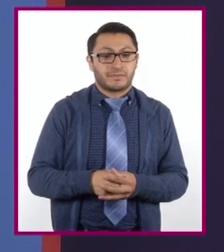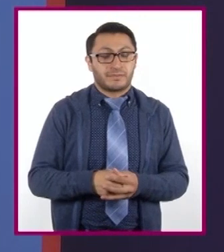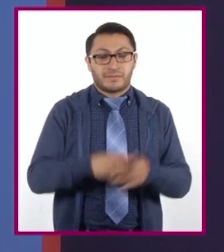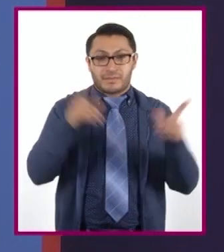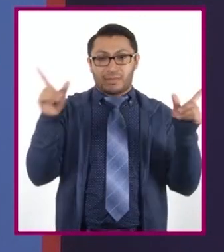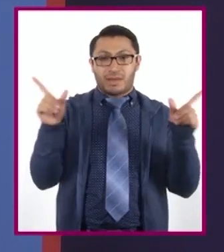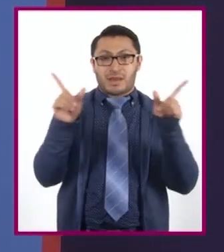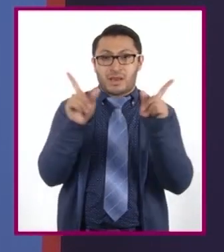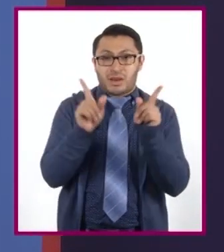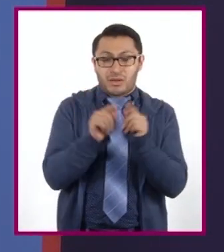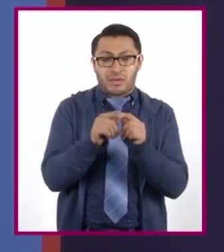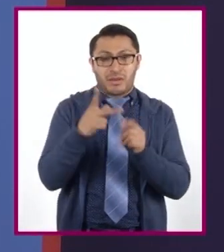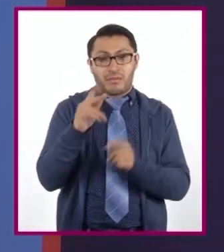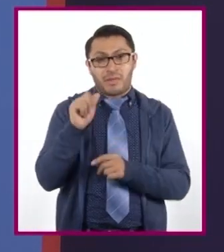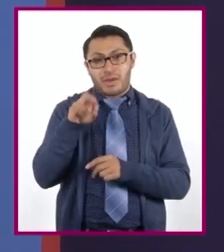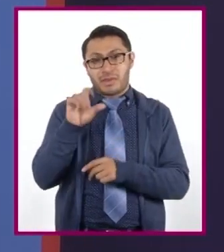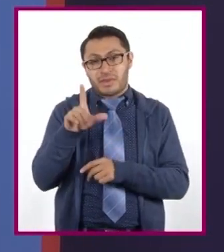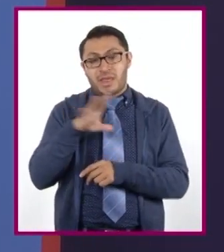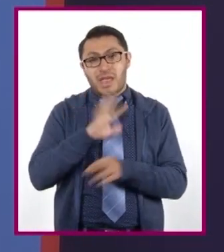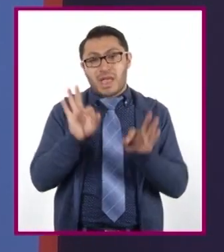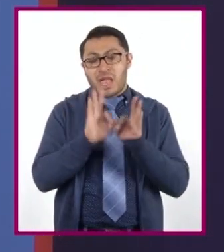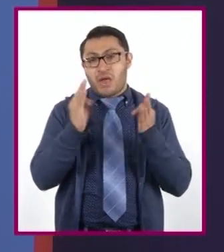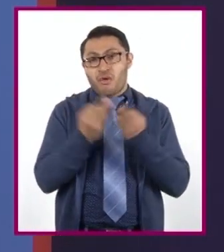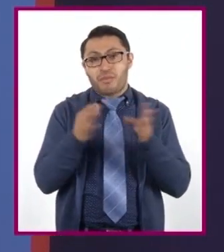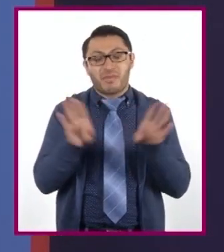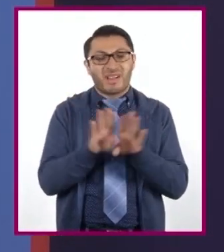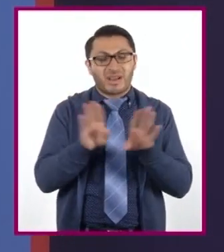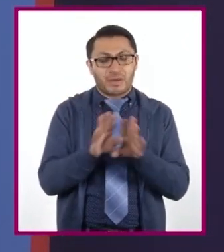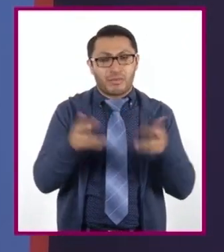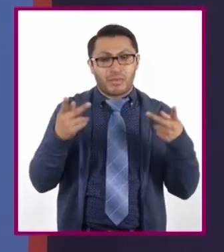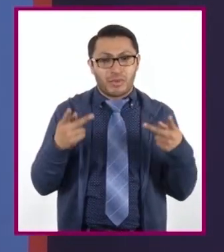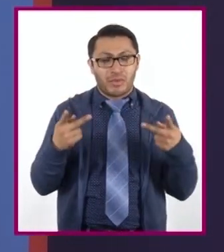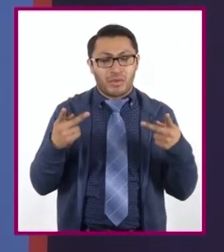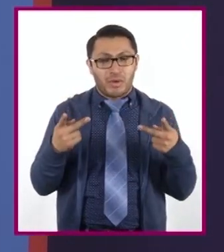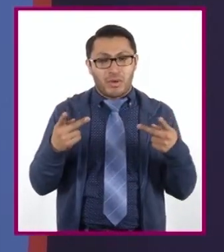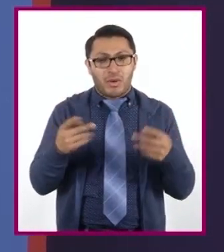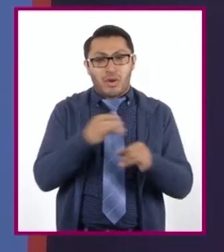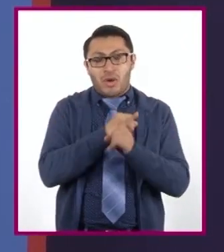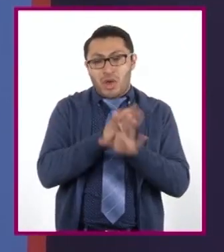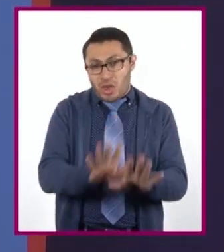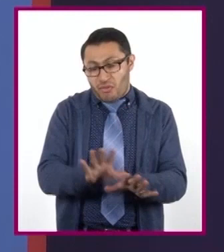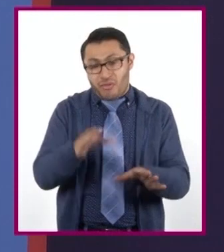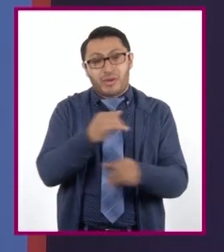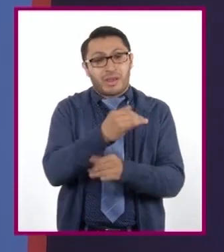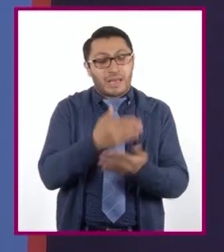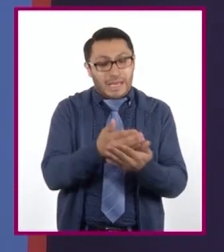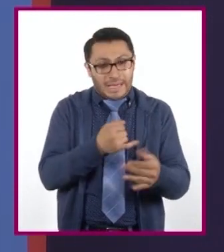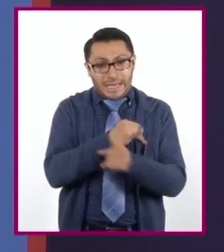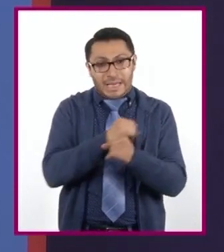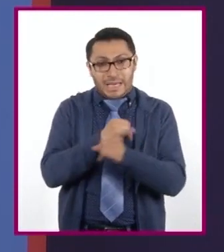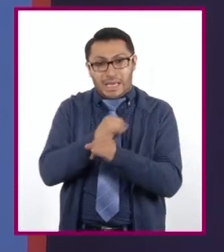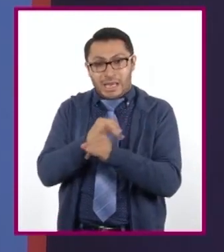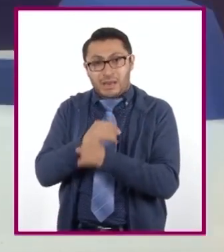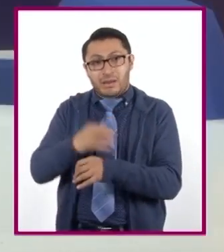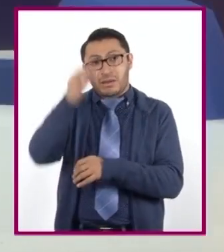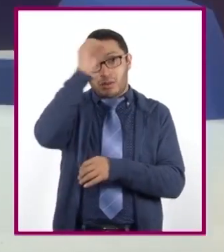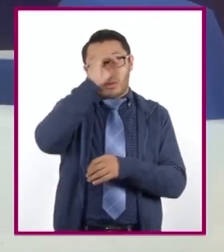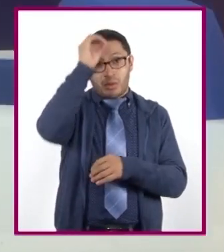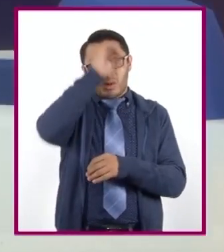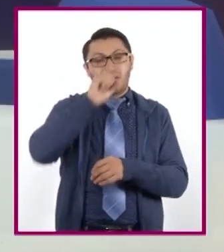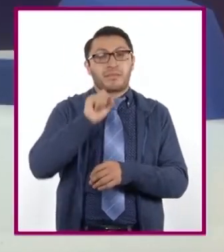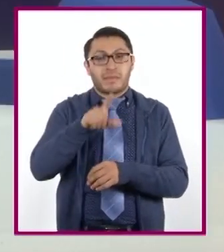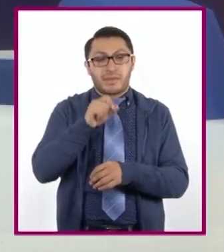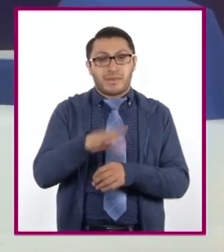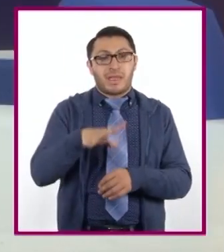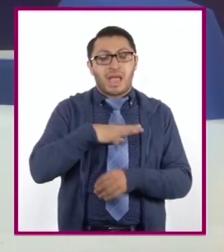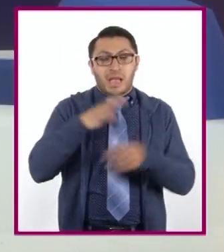En resumen, el panel es una técnica en donde hay argumentos respaldados en datos y también en opiniones.